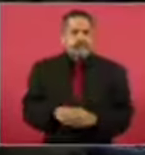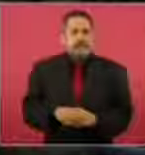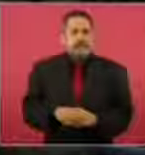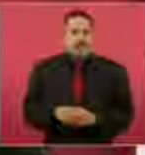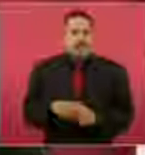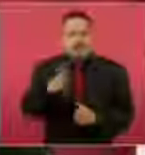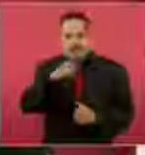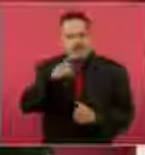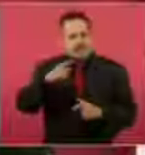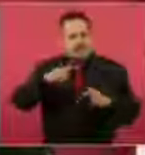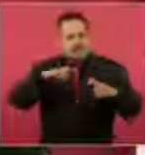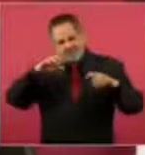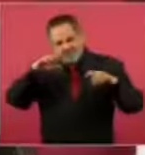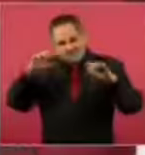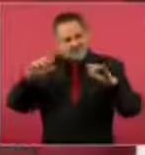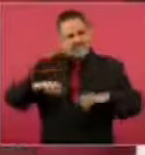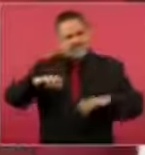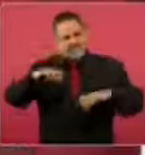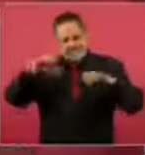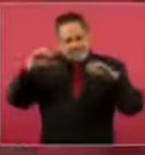hubo una tormenta en Washington